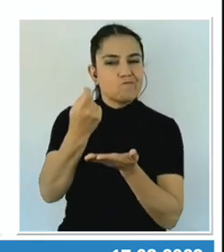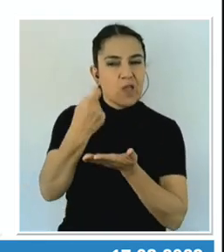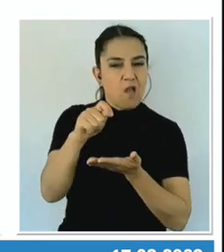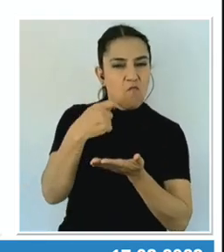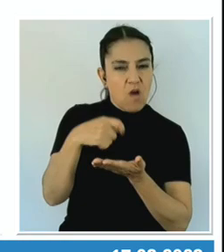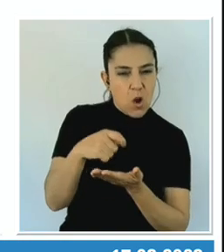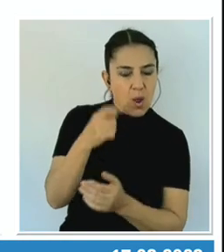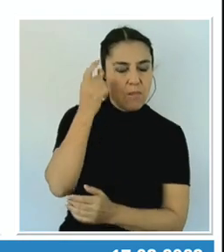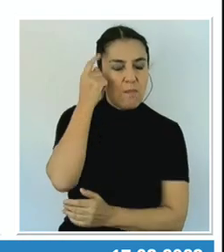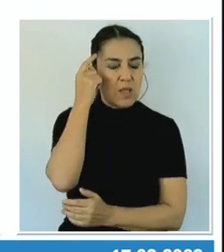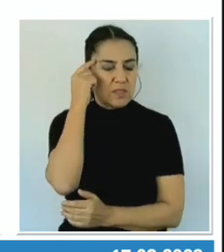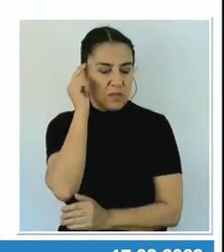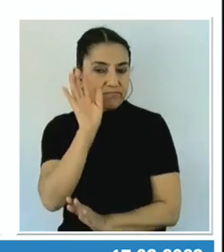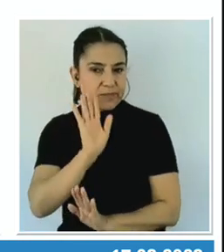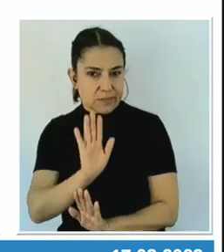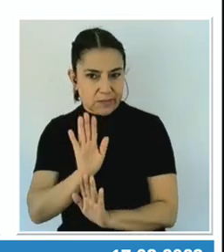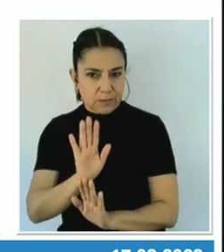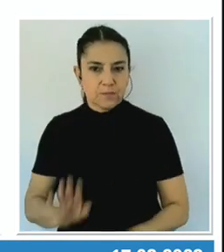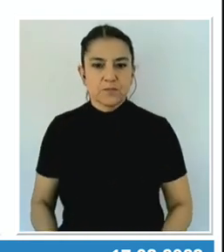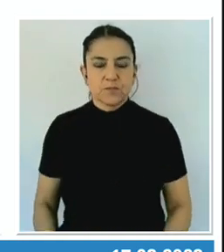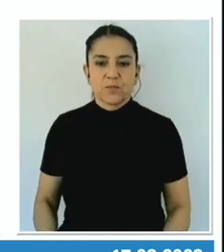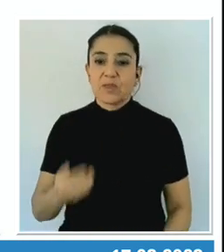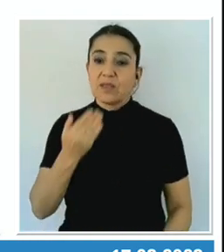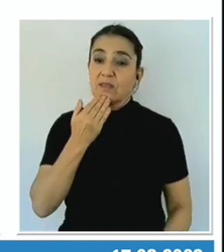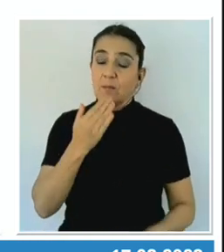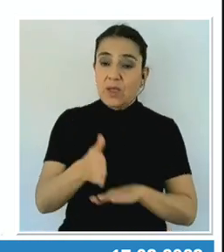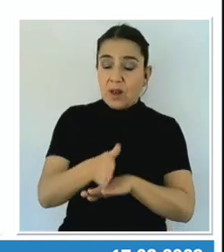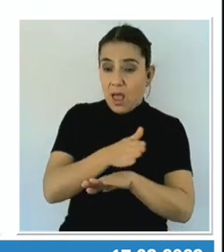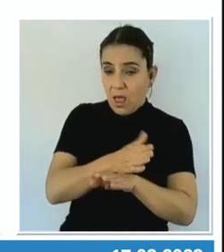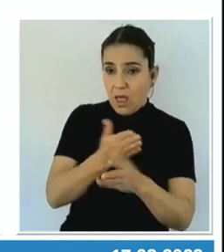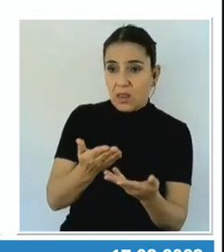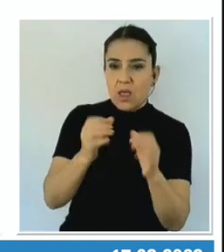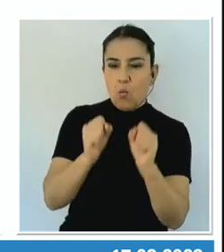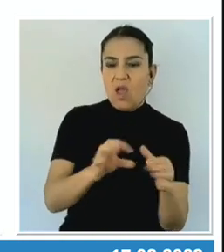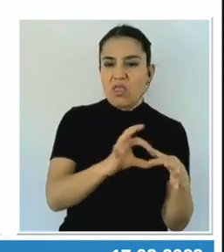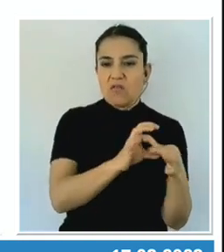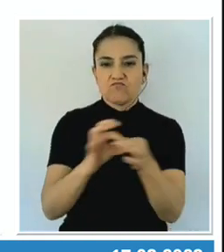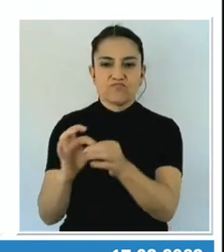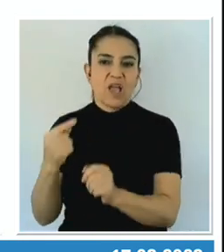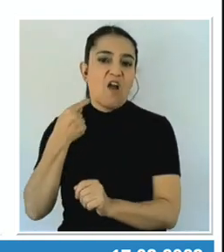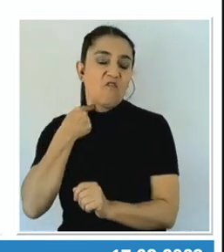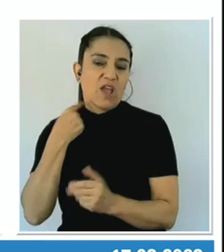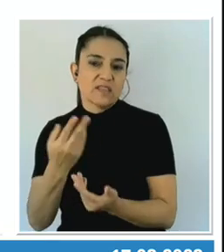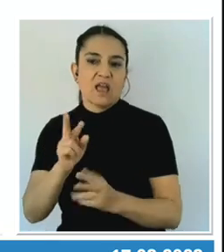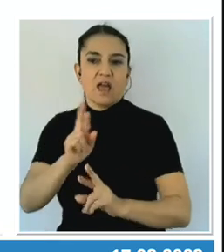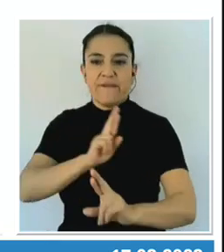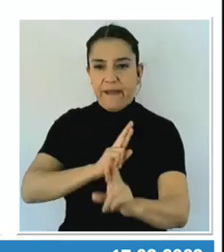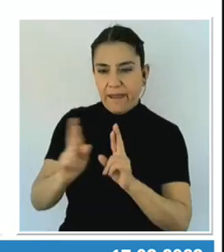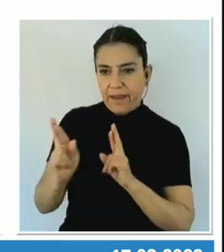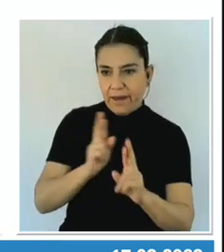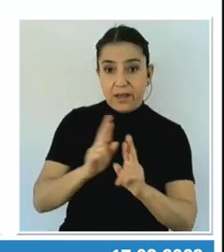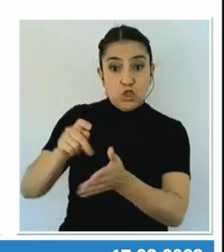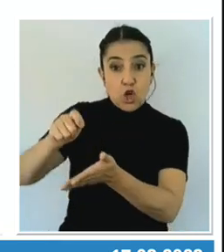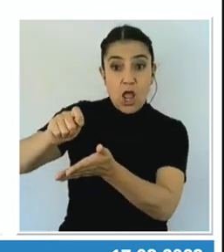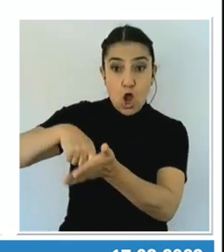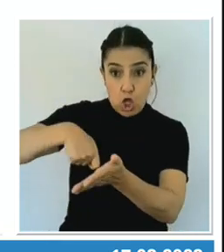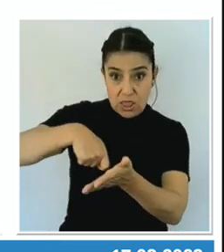con detención. También, como anticipé, pueden haber repercusiones en el régimen de las relaciones contractuales.